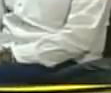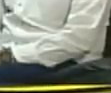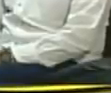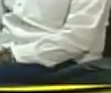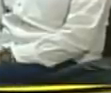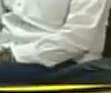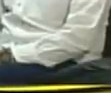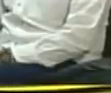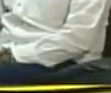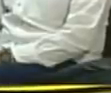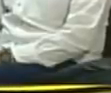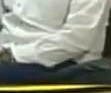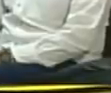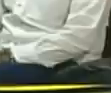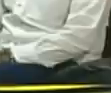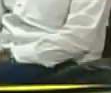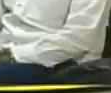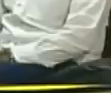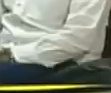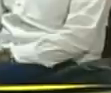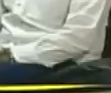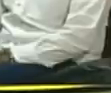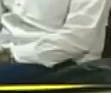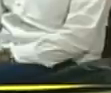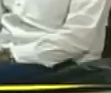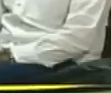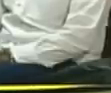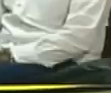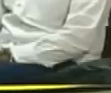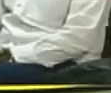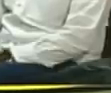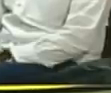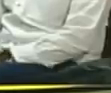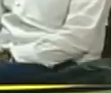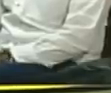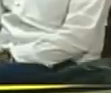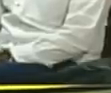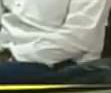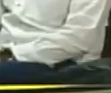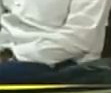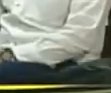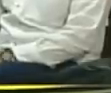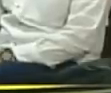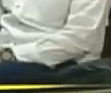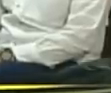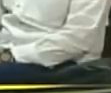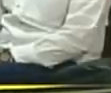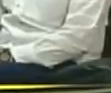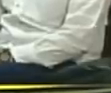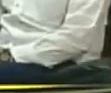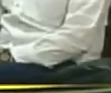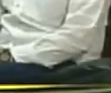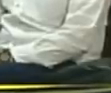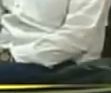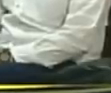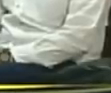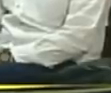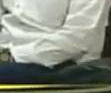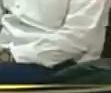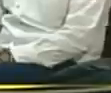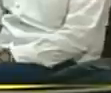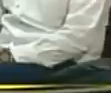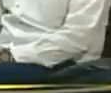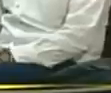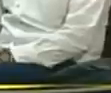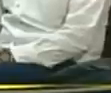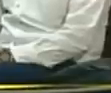Quisiera agradecerle mucho a mis padres. Le cuento de mi historia. Viví anteriormente con ellos y,